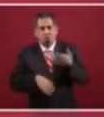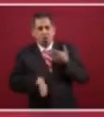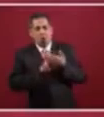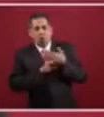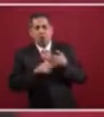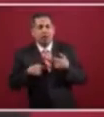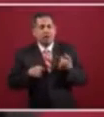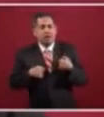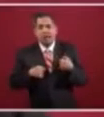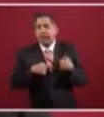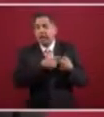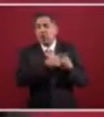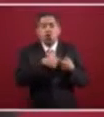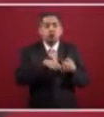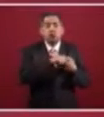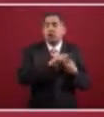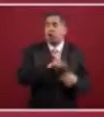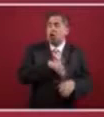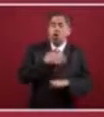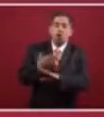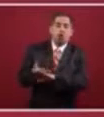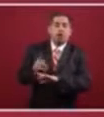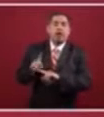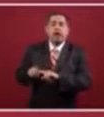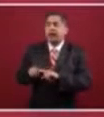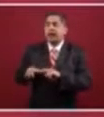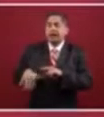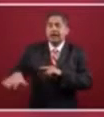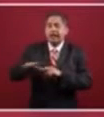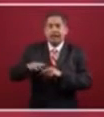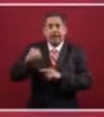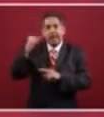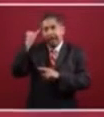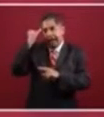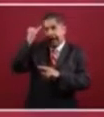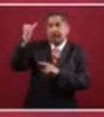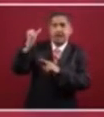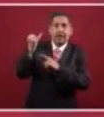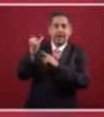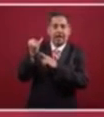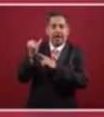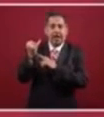está en contra de la idea